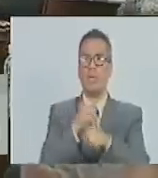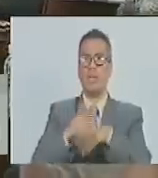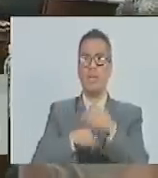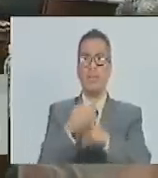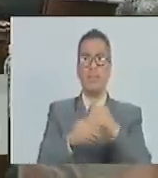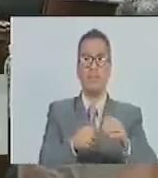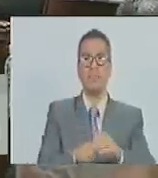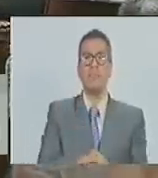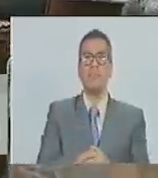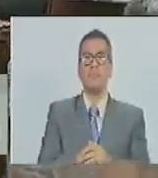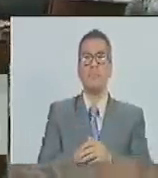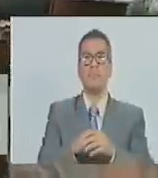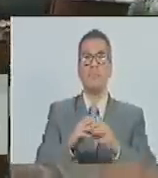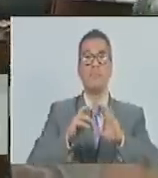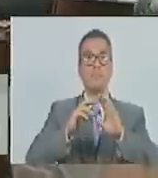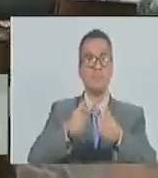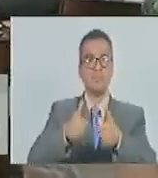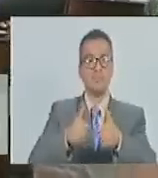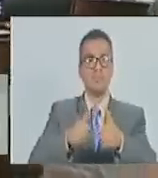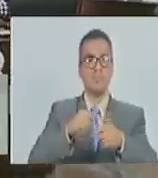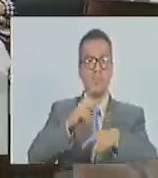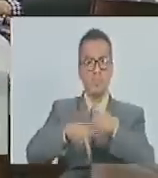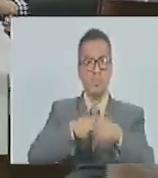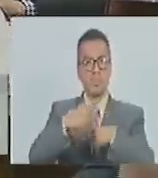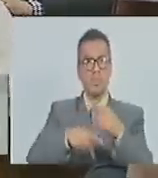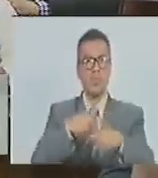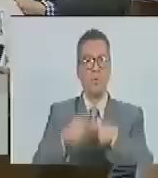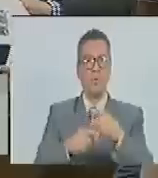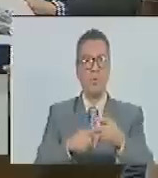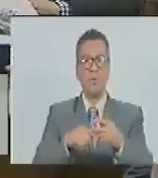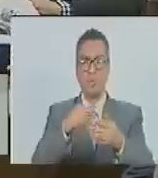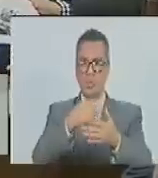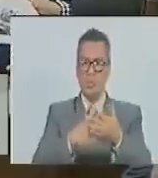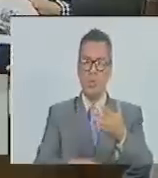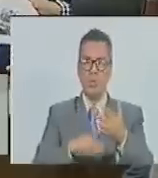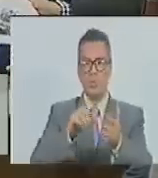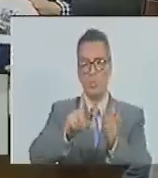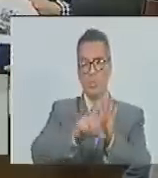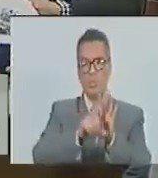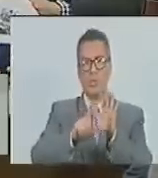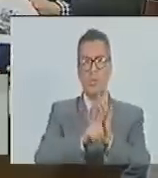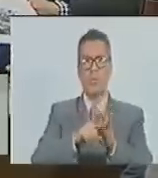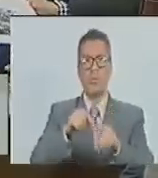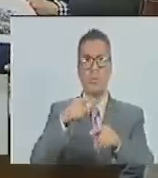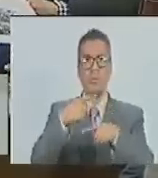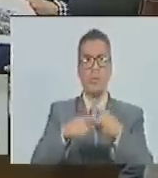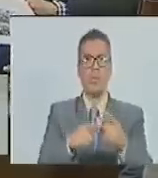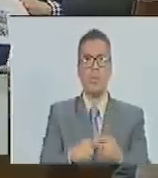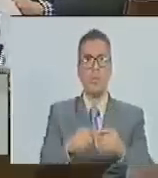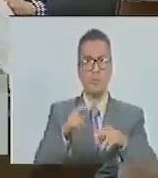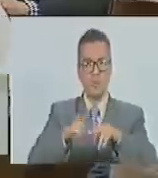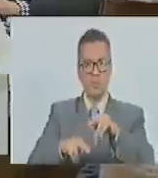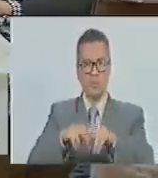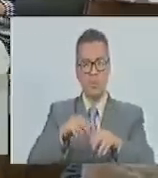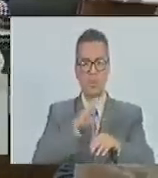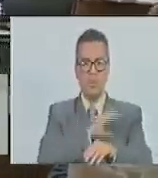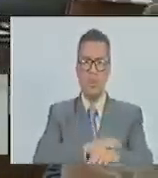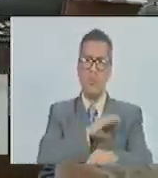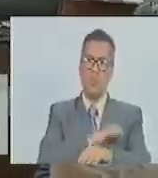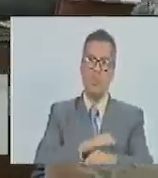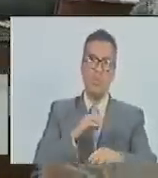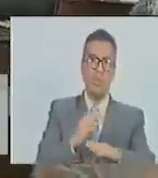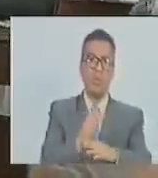urge comenzar el proceso y los mecanismos establecidos en ley, como es la conformación de la comisión